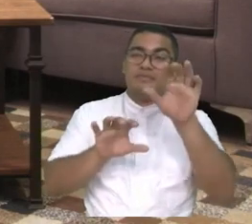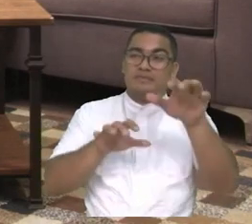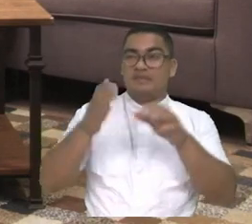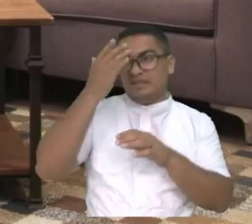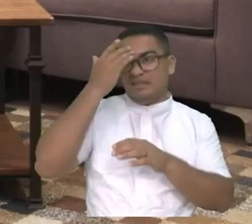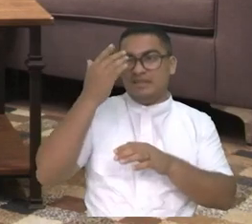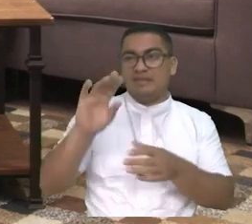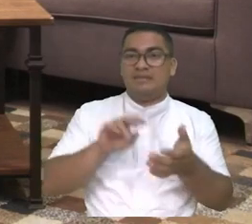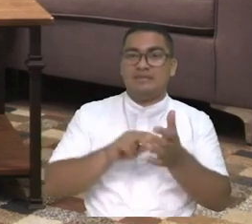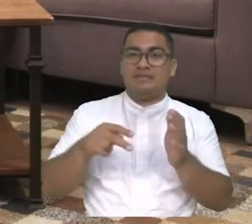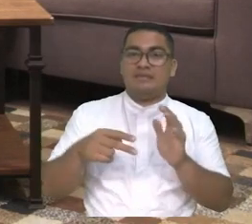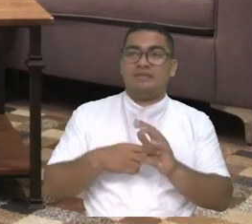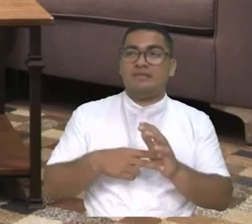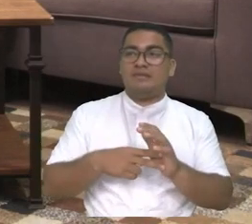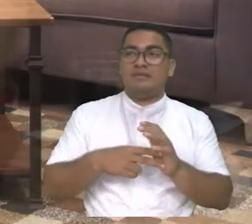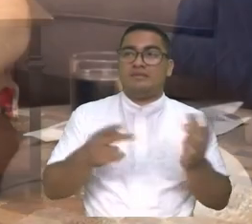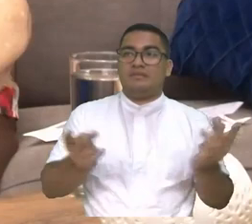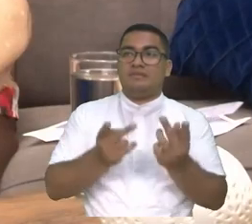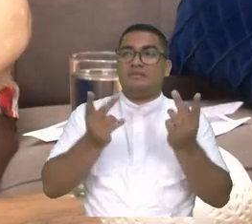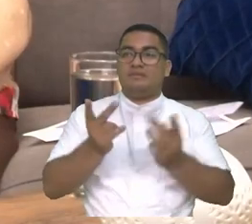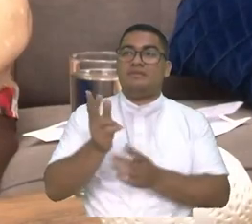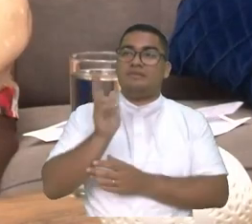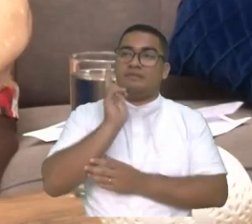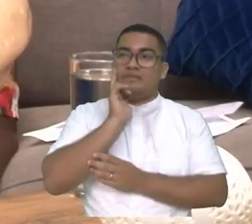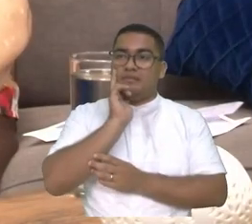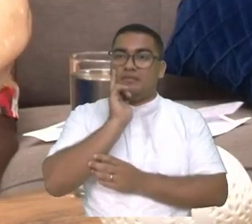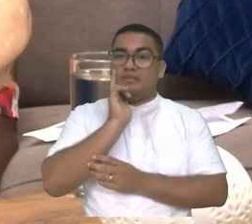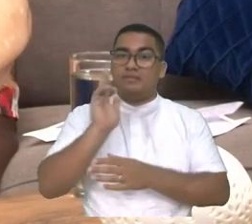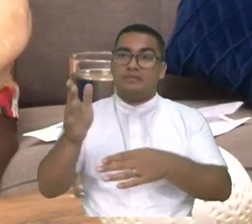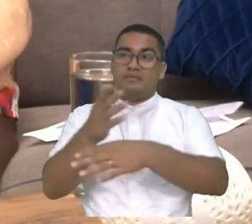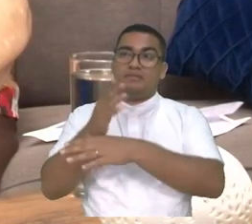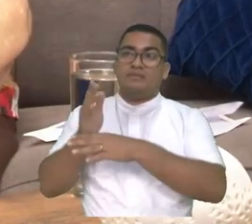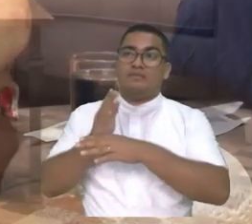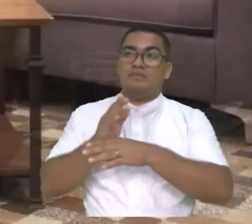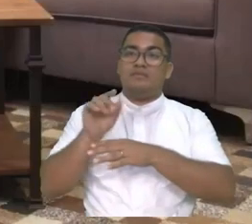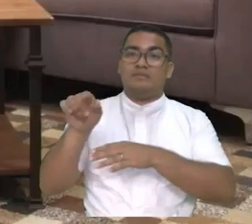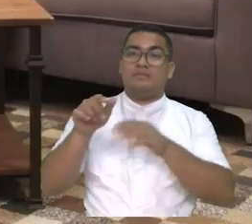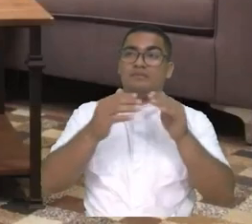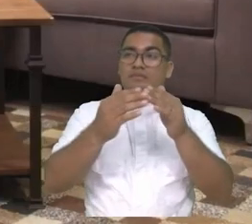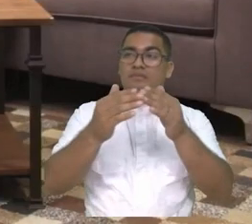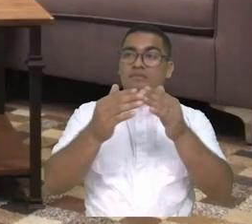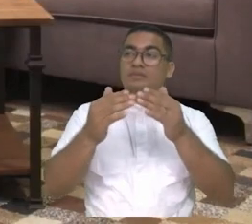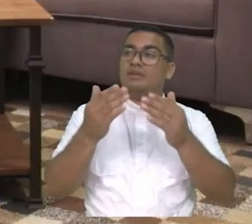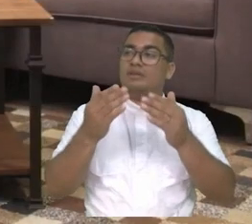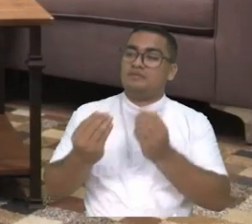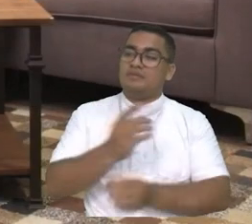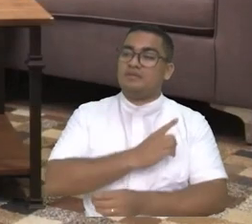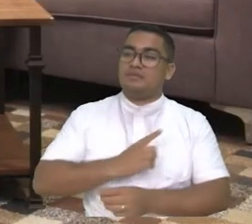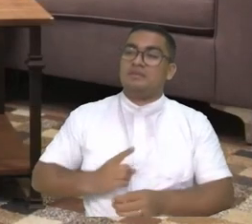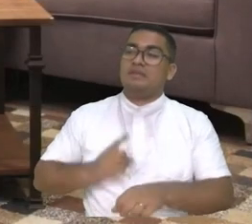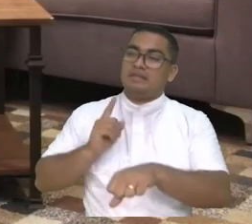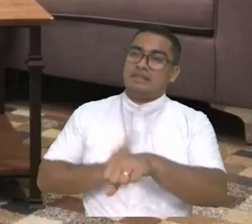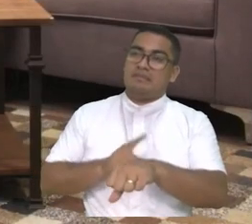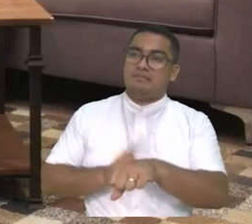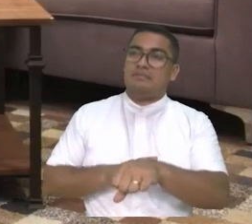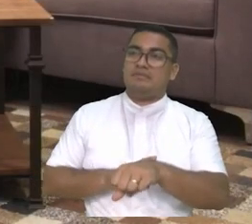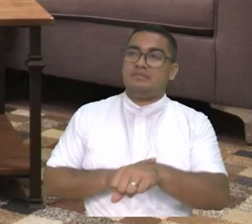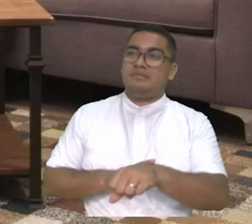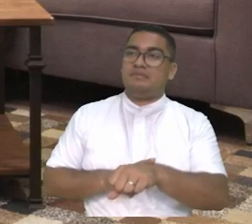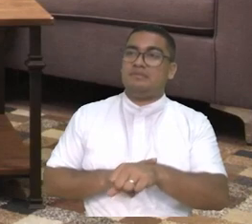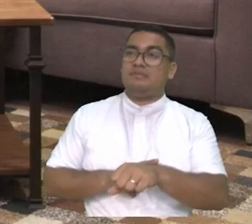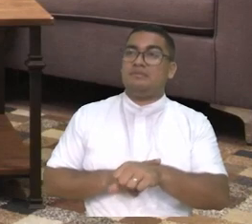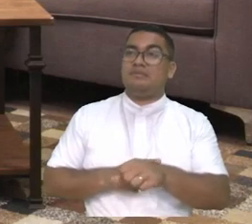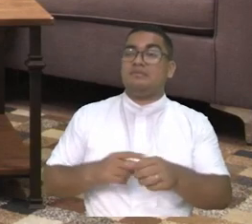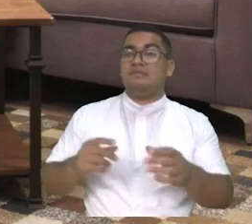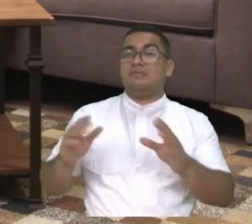se respira la vida y obra de Rubén Darío en las esquinas de esta ciudad. Diputada, muchísimas gracias por su tiempo. Tenemos que